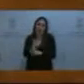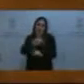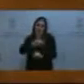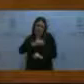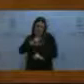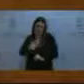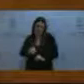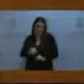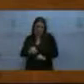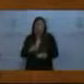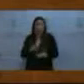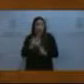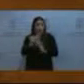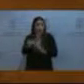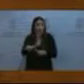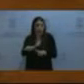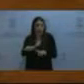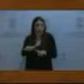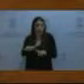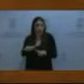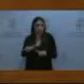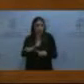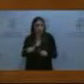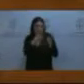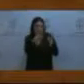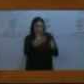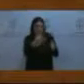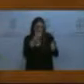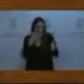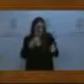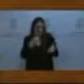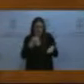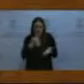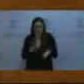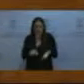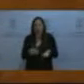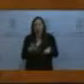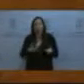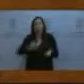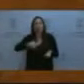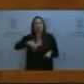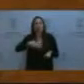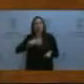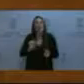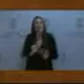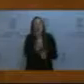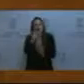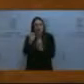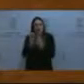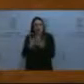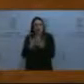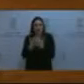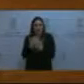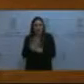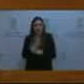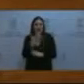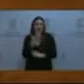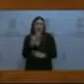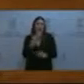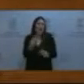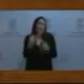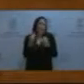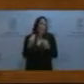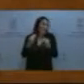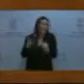lo tanto, en el Congreso de los Diputados, como usted también ha dicho, señor Llamazares, podemos defender estas propuestas. Si son tan buenas, tan